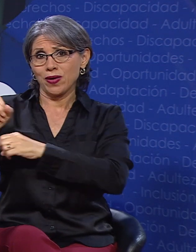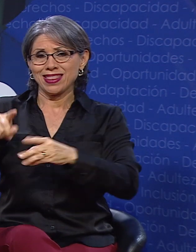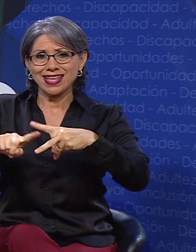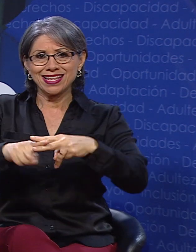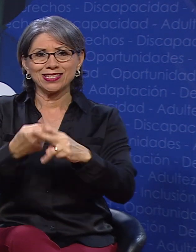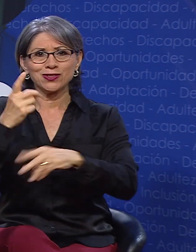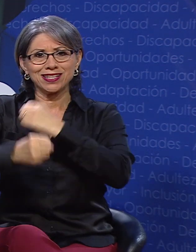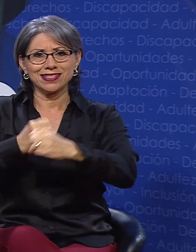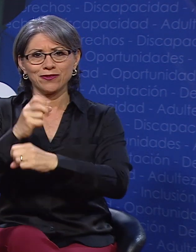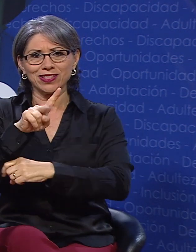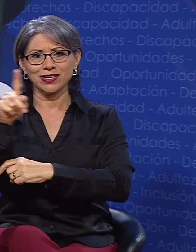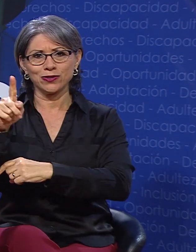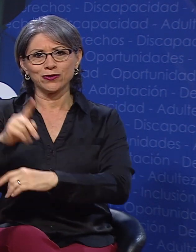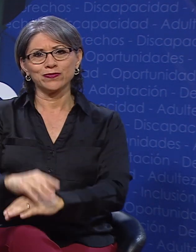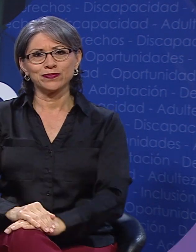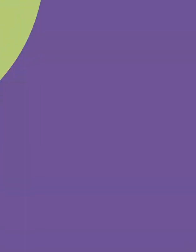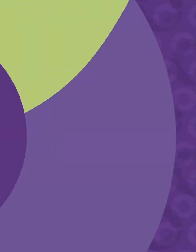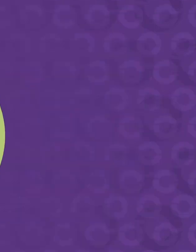XXI.